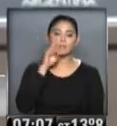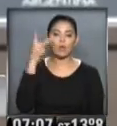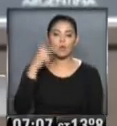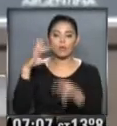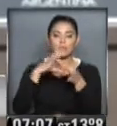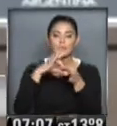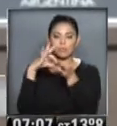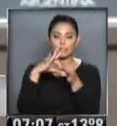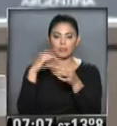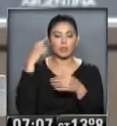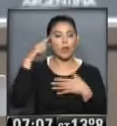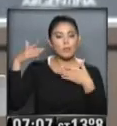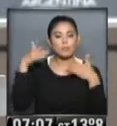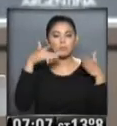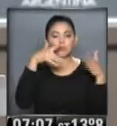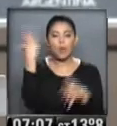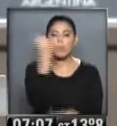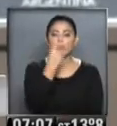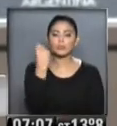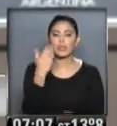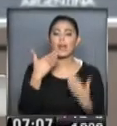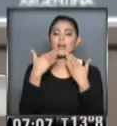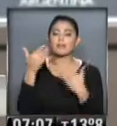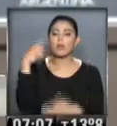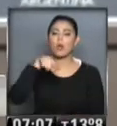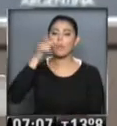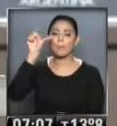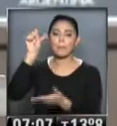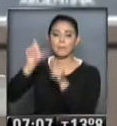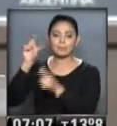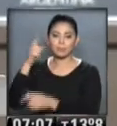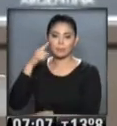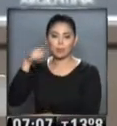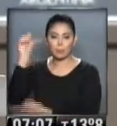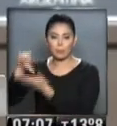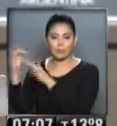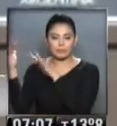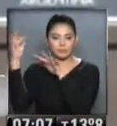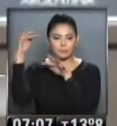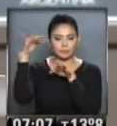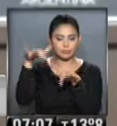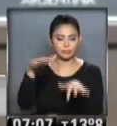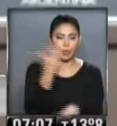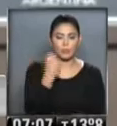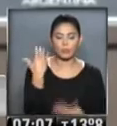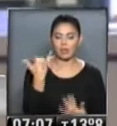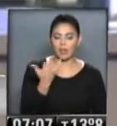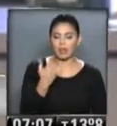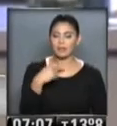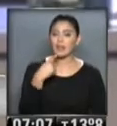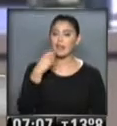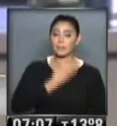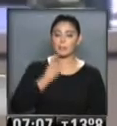Mundo que han sido guía de esperanza y oportunidades para millones de inmigrantes a lo largo de 200 años de historia. Agregó que esperamos